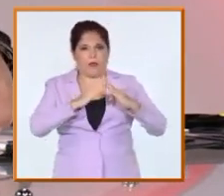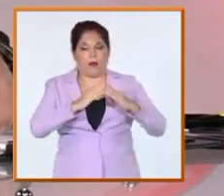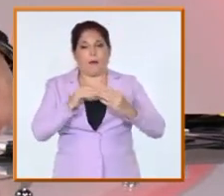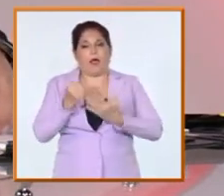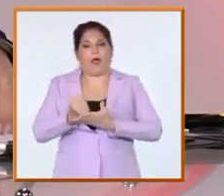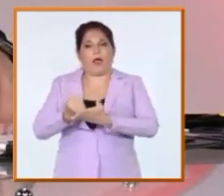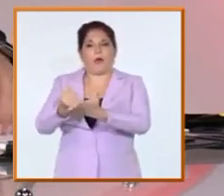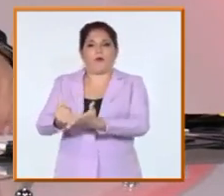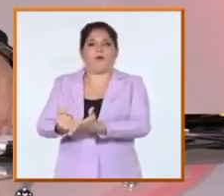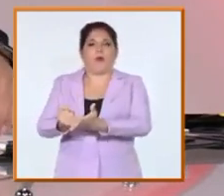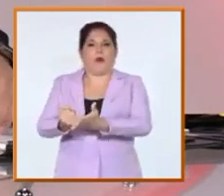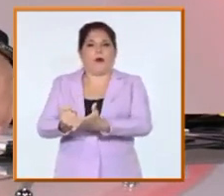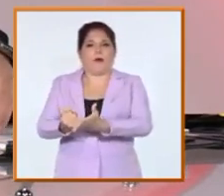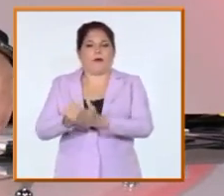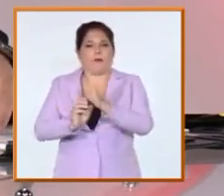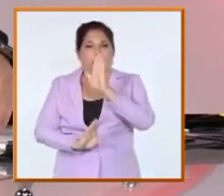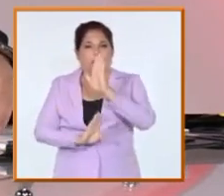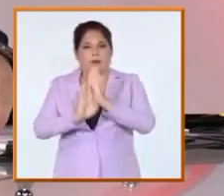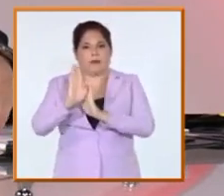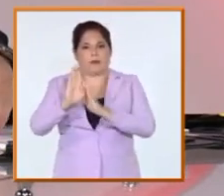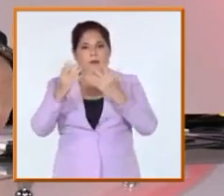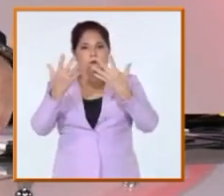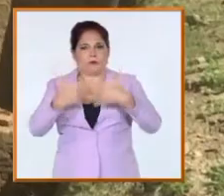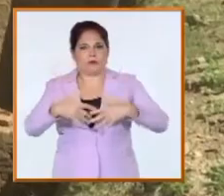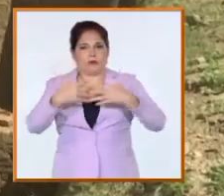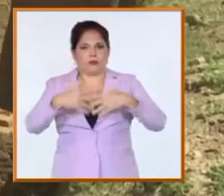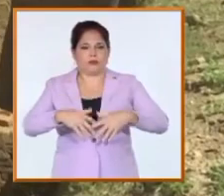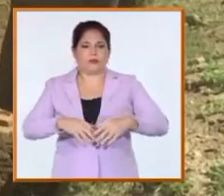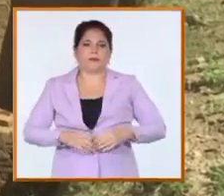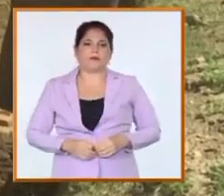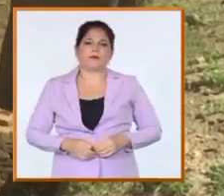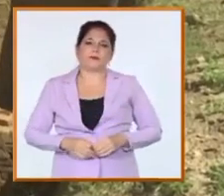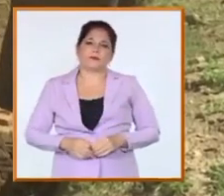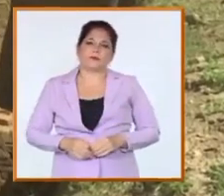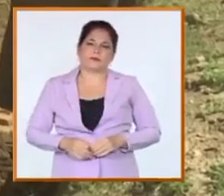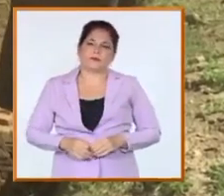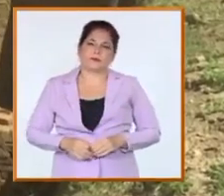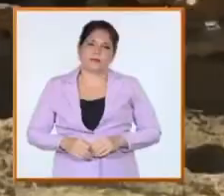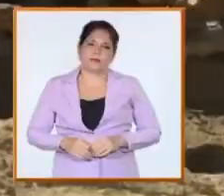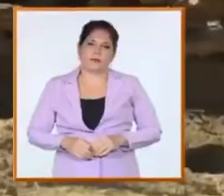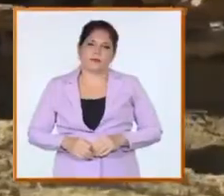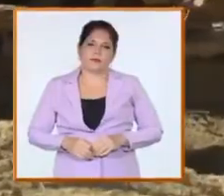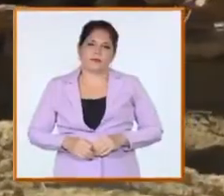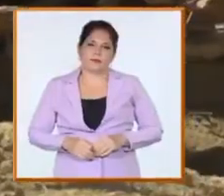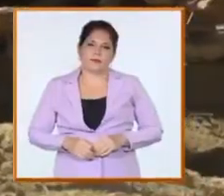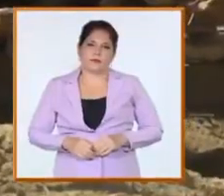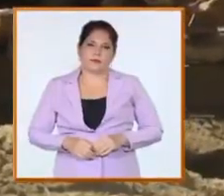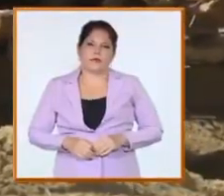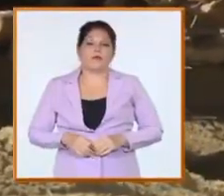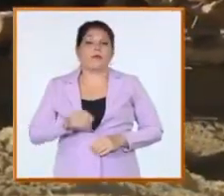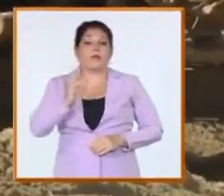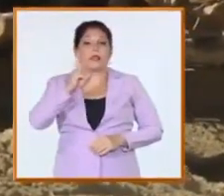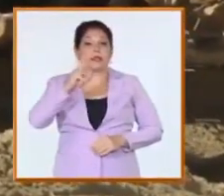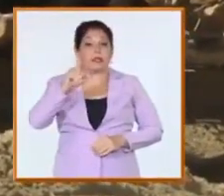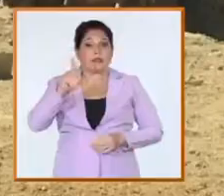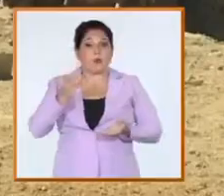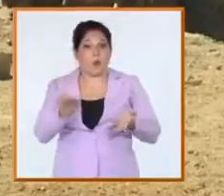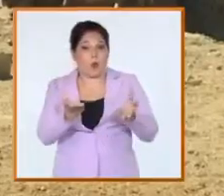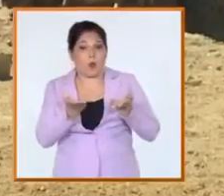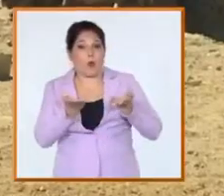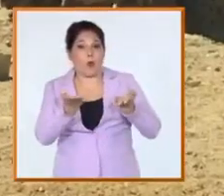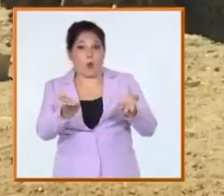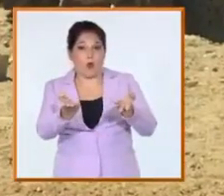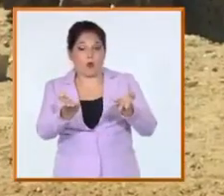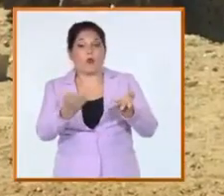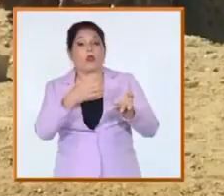al tema del desarrollo de la industria de la construcción este es uno de los 31 hornos eficientes con